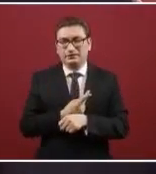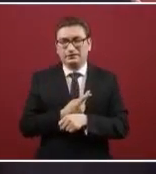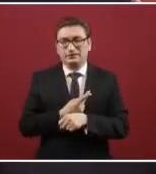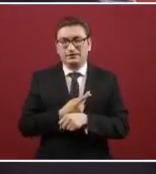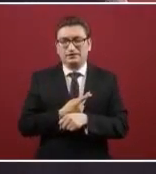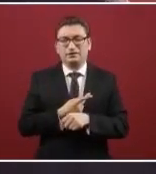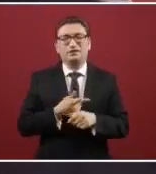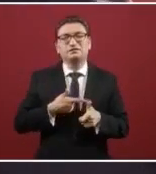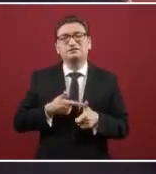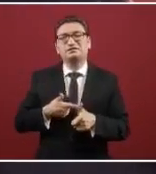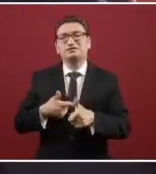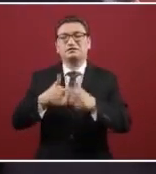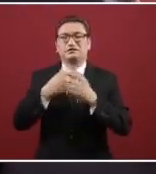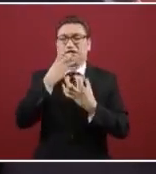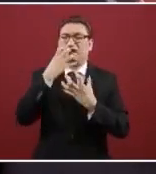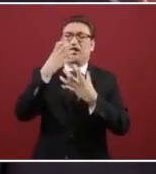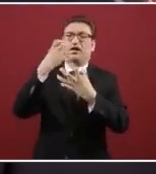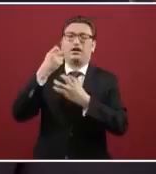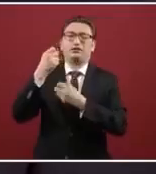se le daba continuidad con lo del grito.